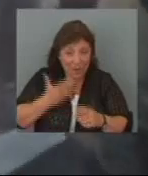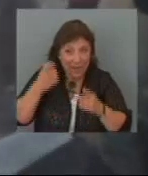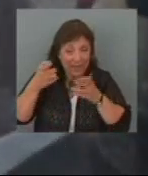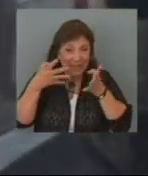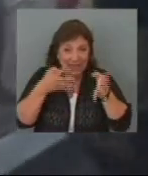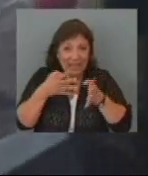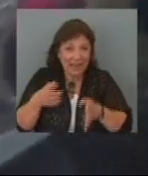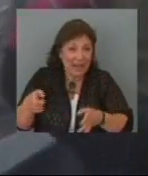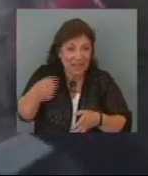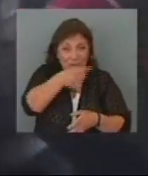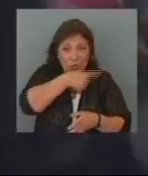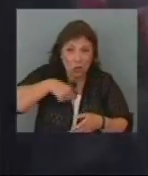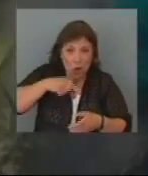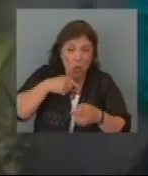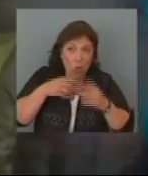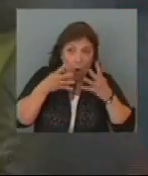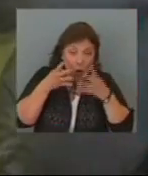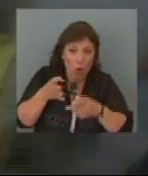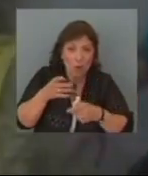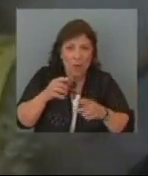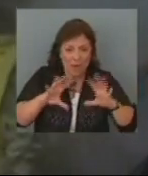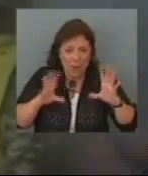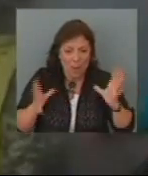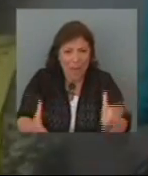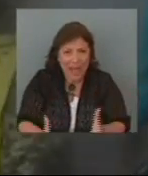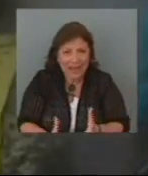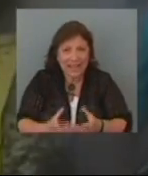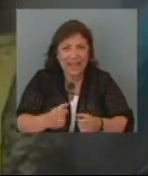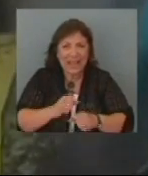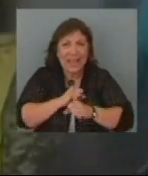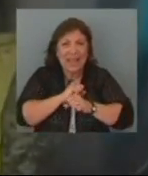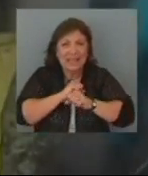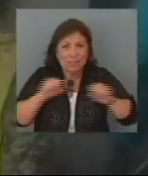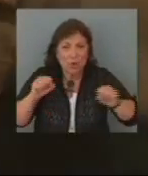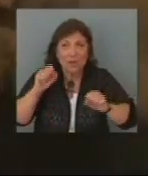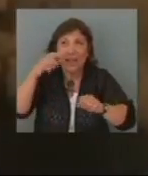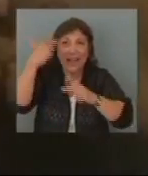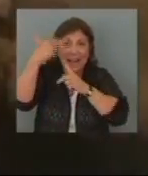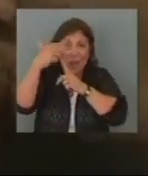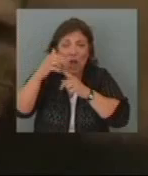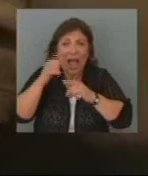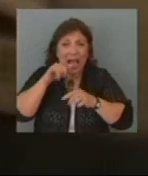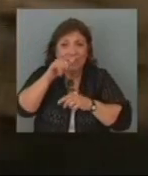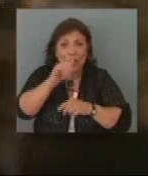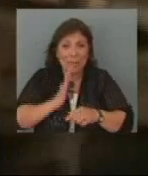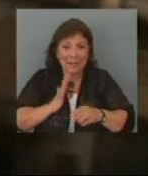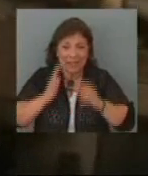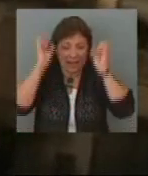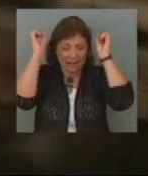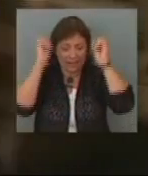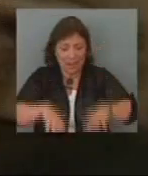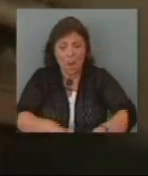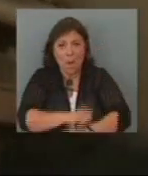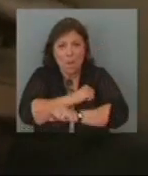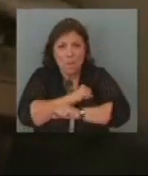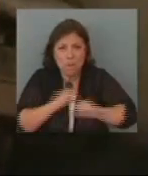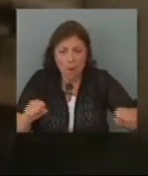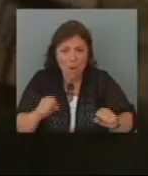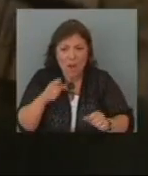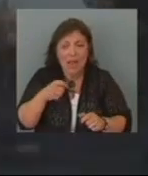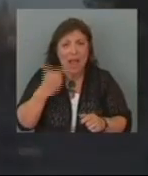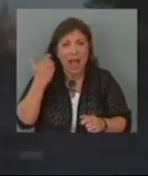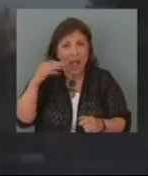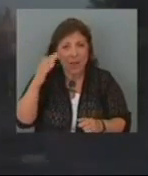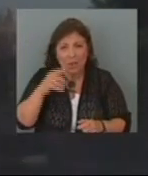los insurgentes barriles de explosivos que lanzan desde helicópteros y aviones militares. Una fuente de seguridad del ejército